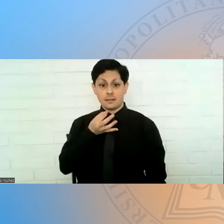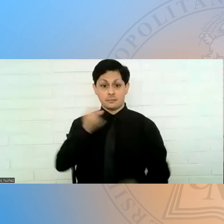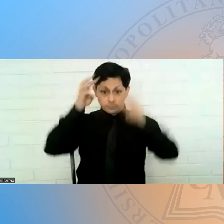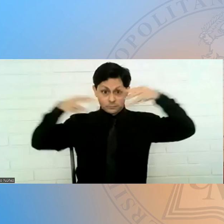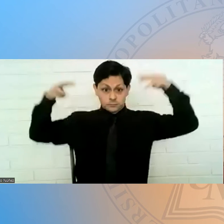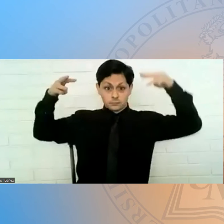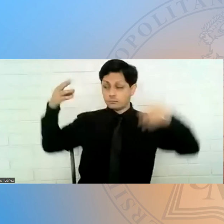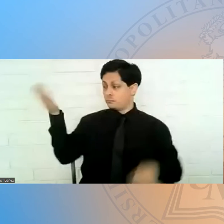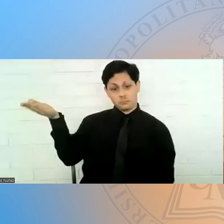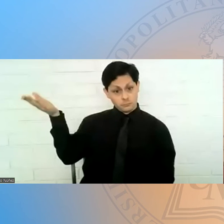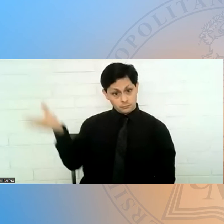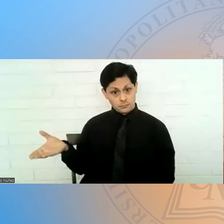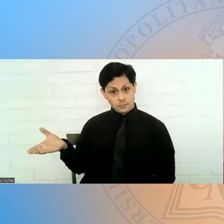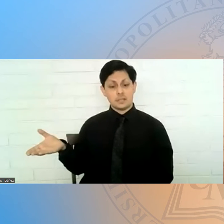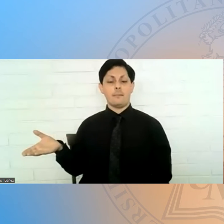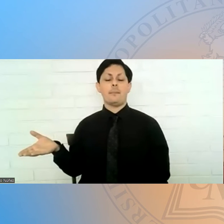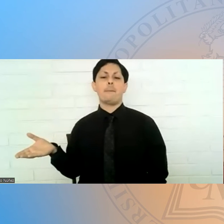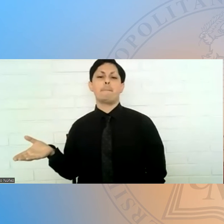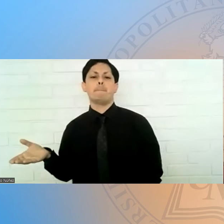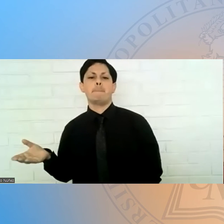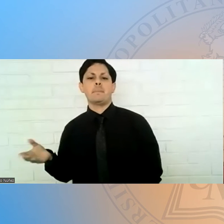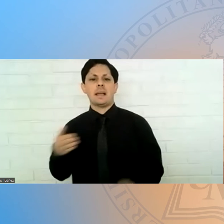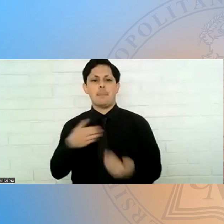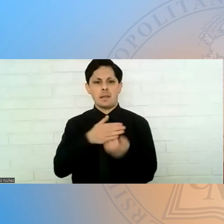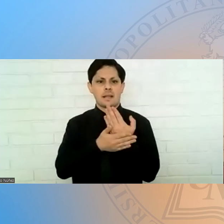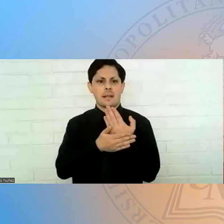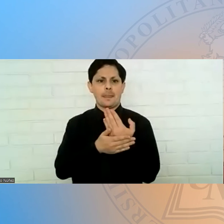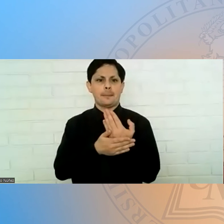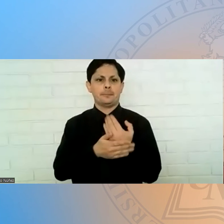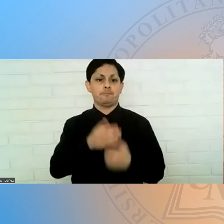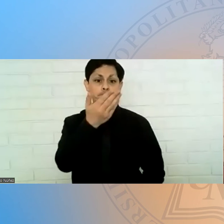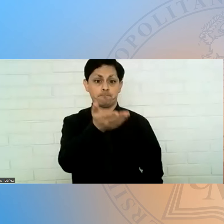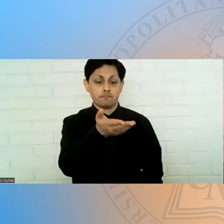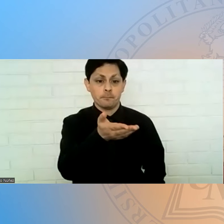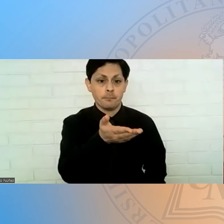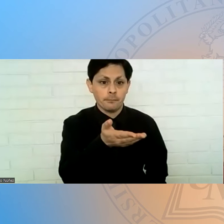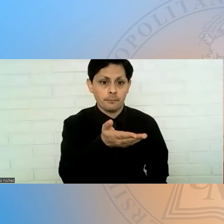mañana. Dejo entonces a Jimena para que lidere el campo de las preguntas.